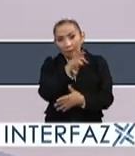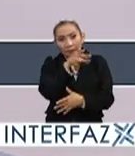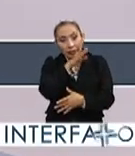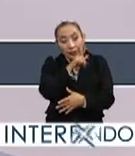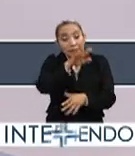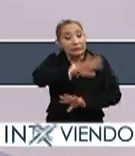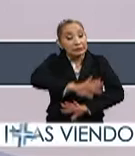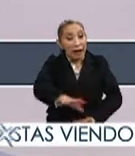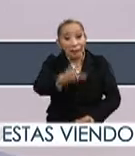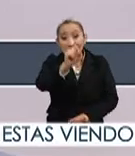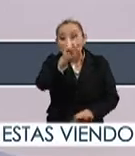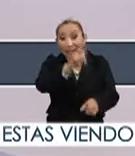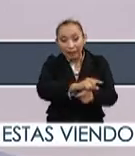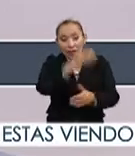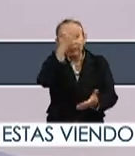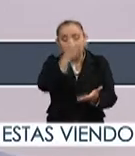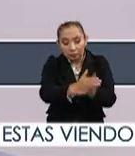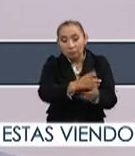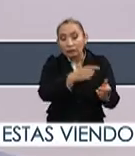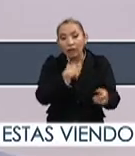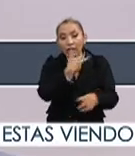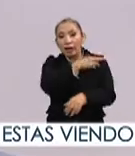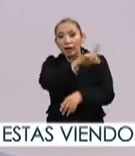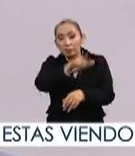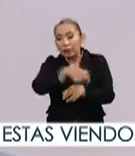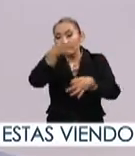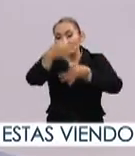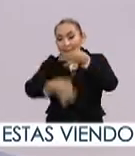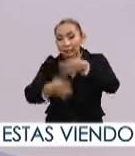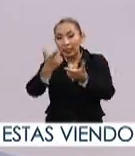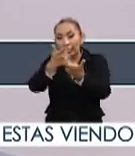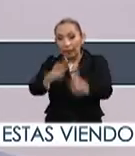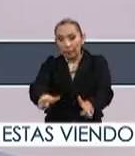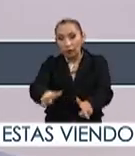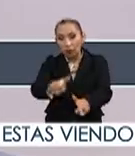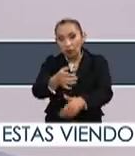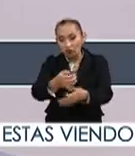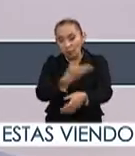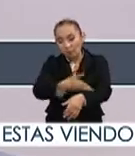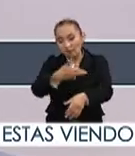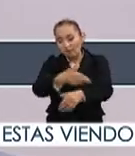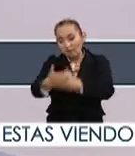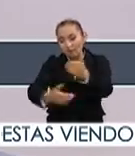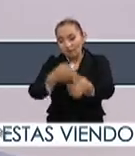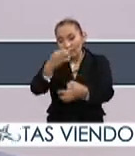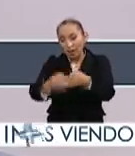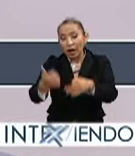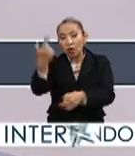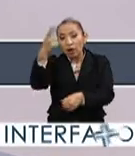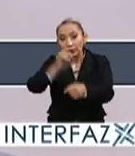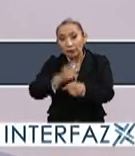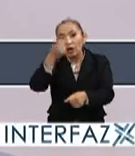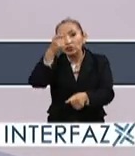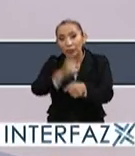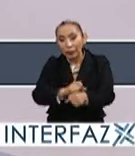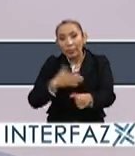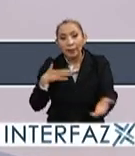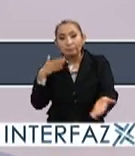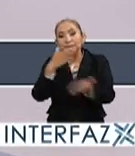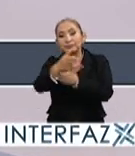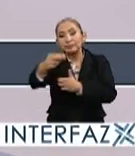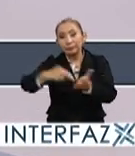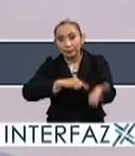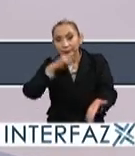Y de ahí siguen un procedimiento, los liberan, siguen un procedimiento de ir cada semana al condado